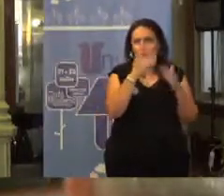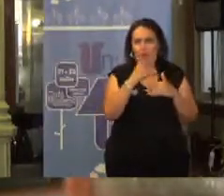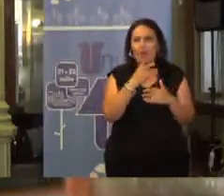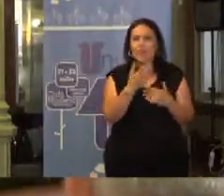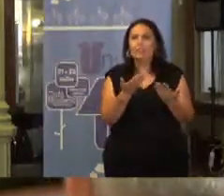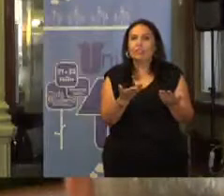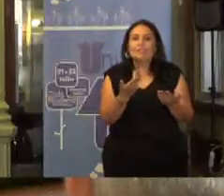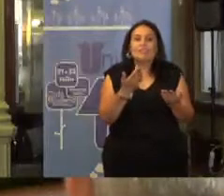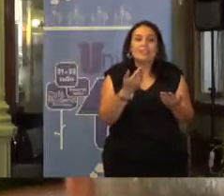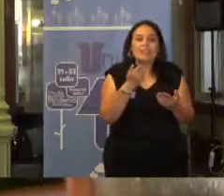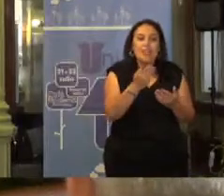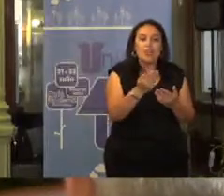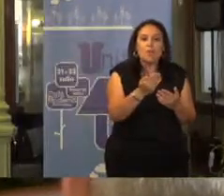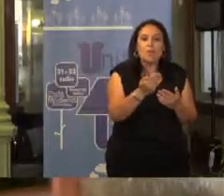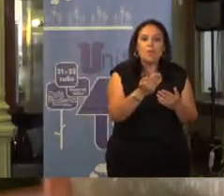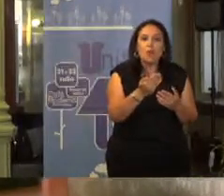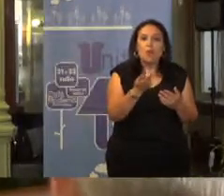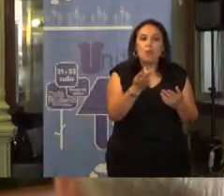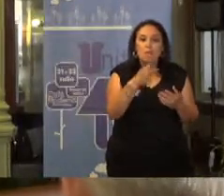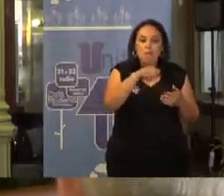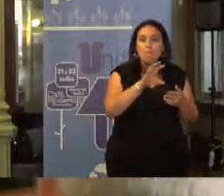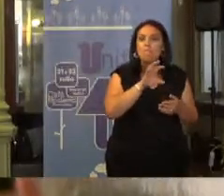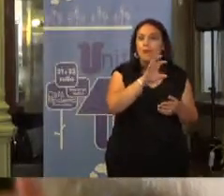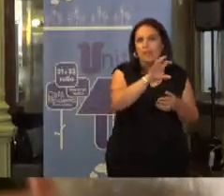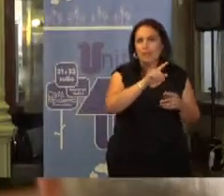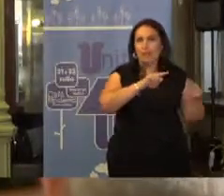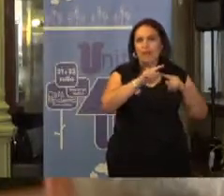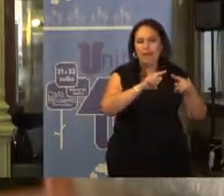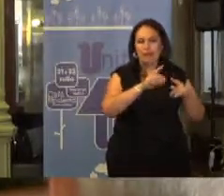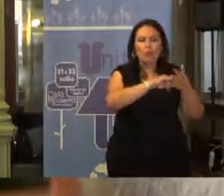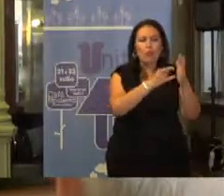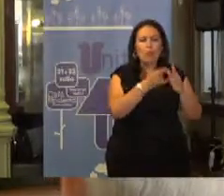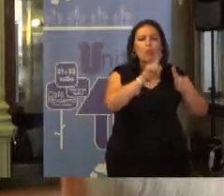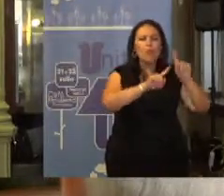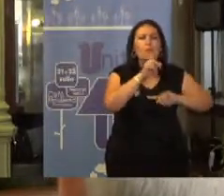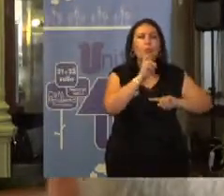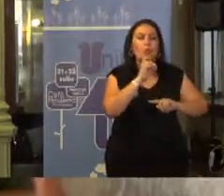país, de non só denunciar o problema, sino de pensar como resolver esa